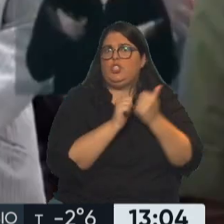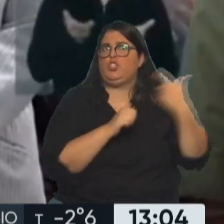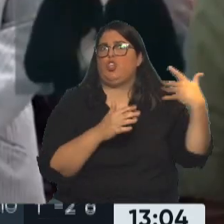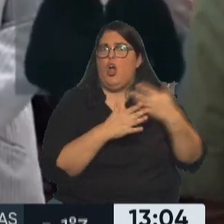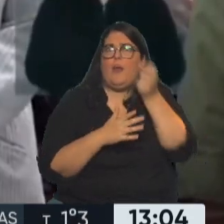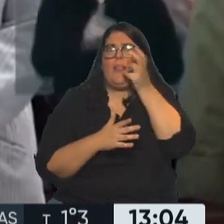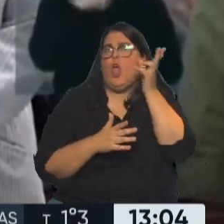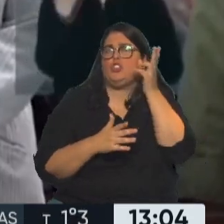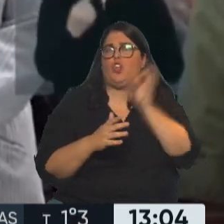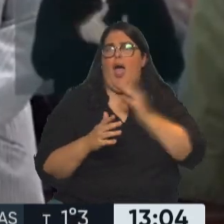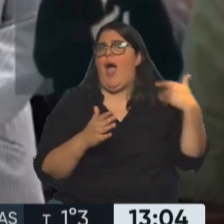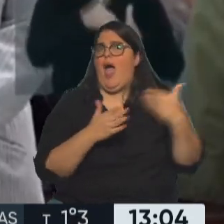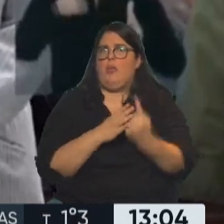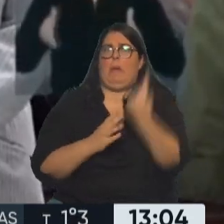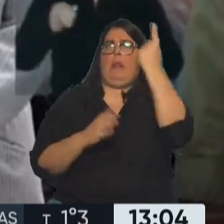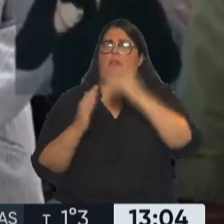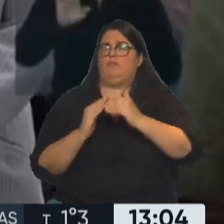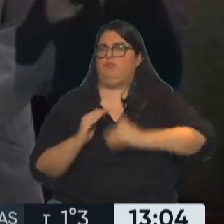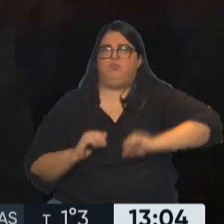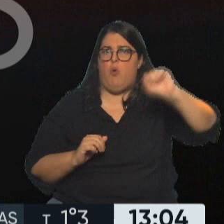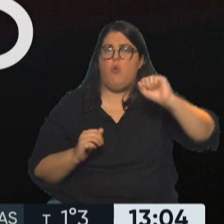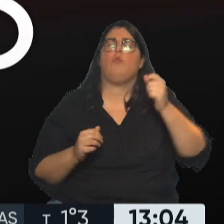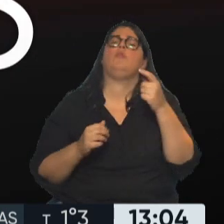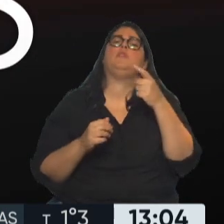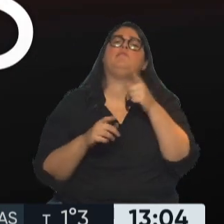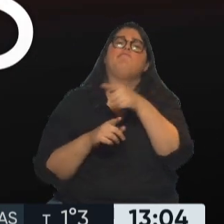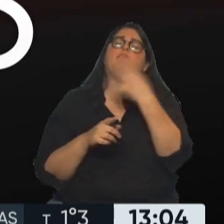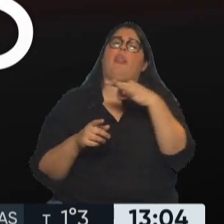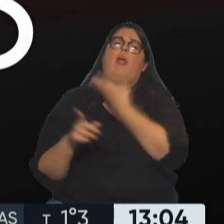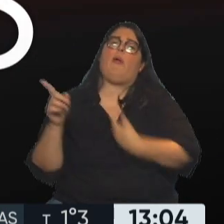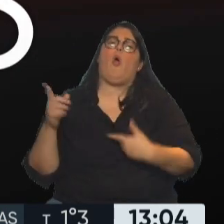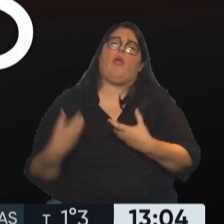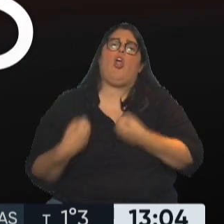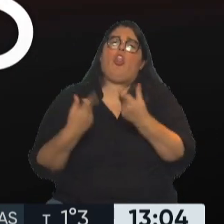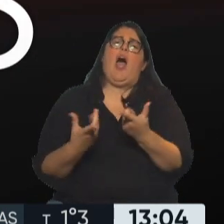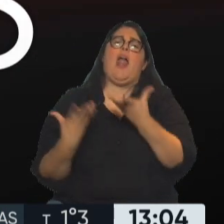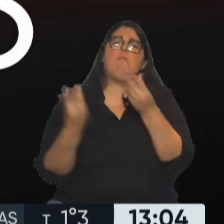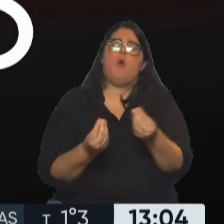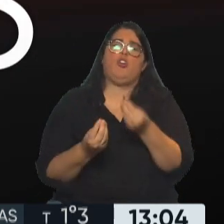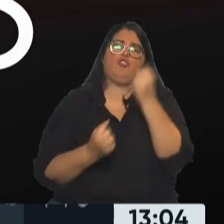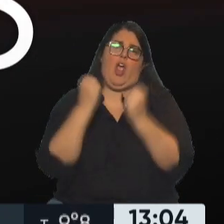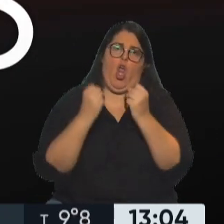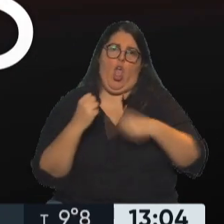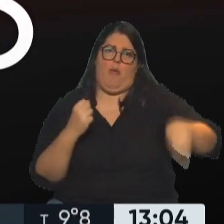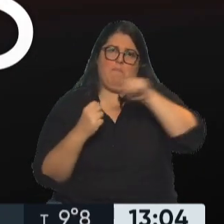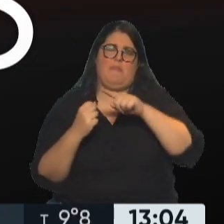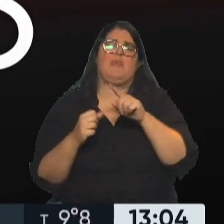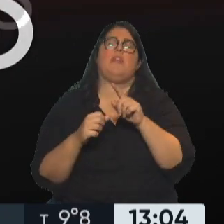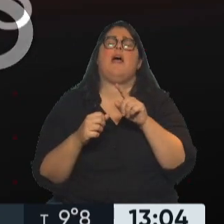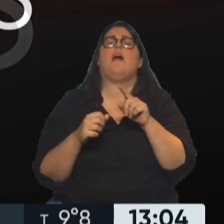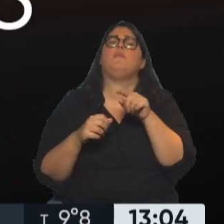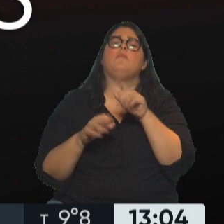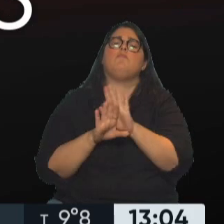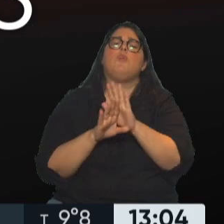años, obligaron al mandatario a lanzar un paquete de ayudas sociales y económicas de invierno por $1.200 millones,